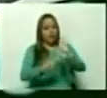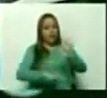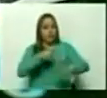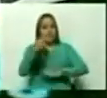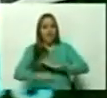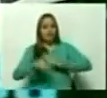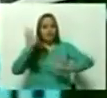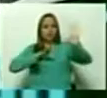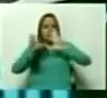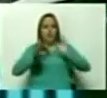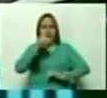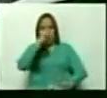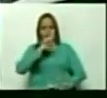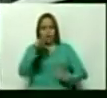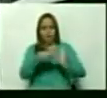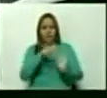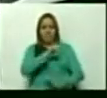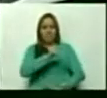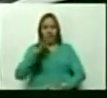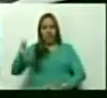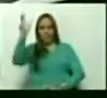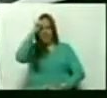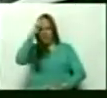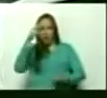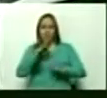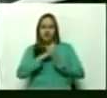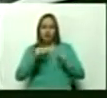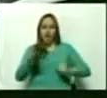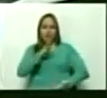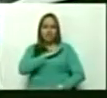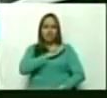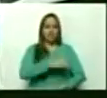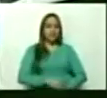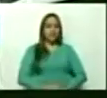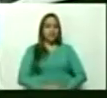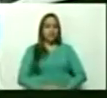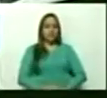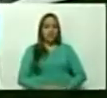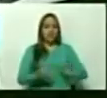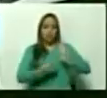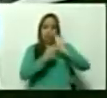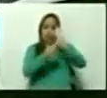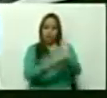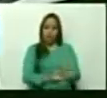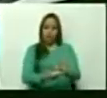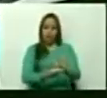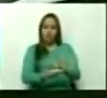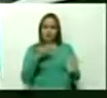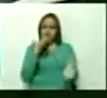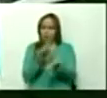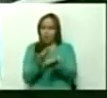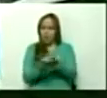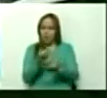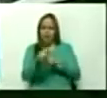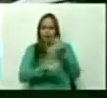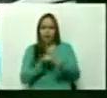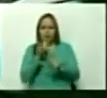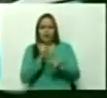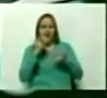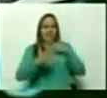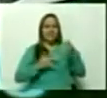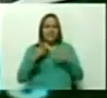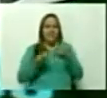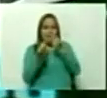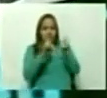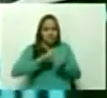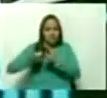de 2022, Falcón lo tiene todo, presentó en este caso la oferta de lo que va a ser una rueda de negocios a nivel nacional